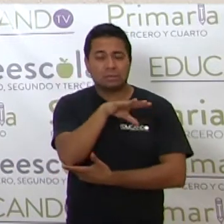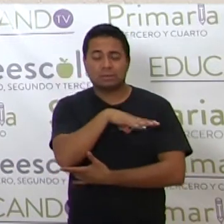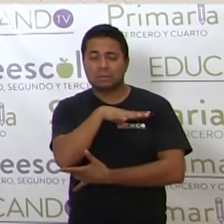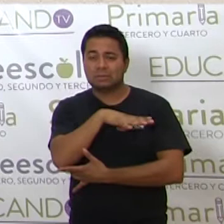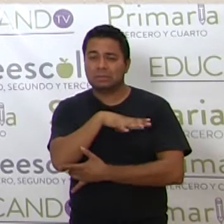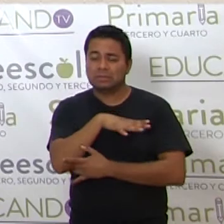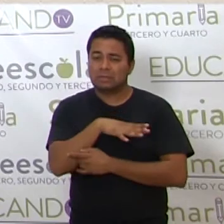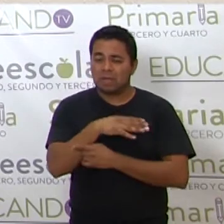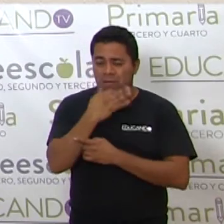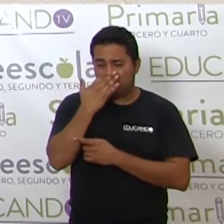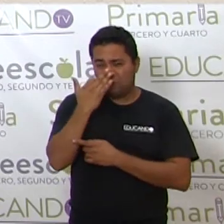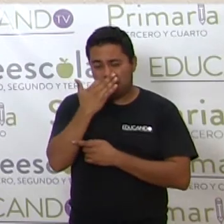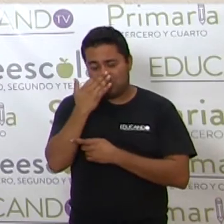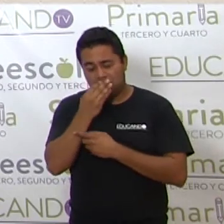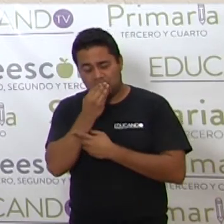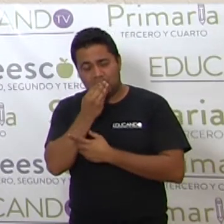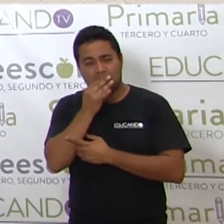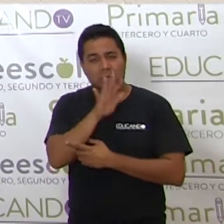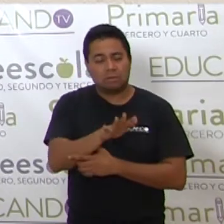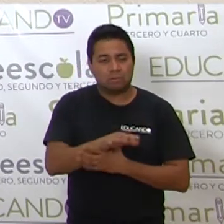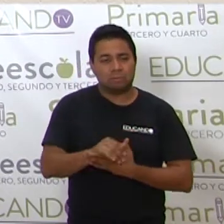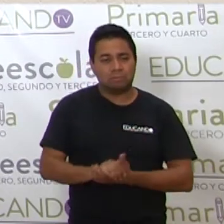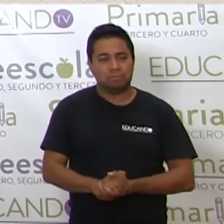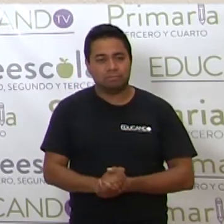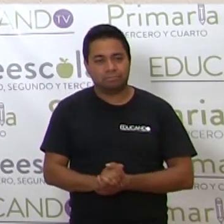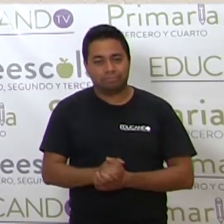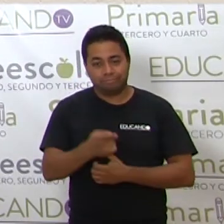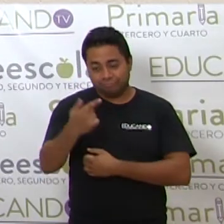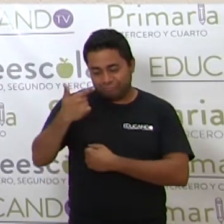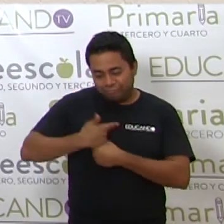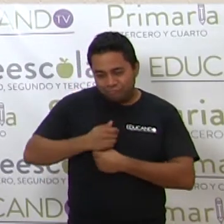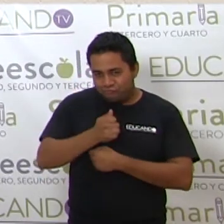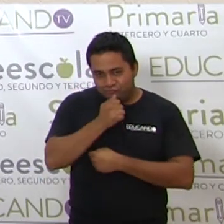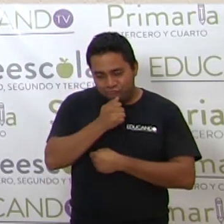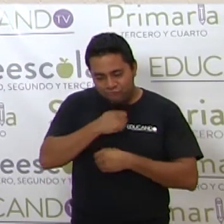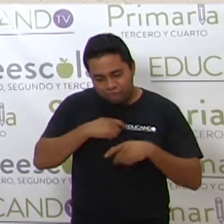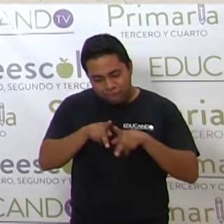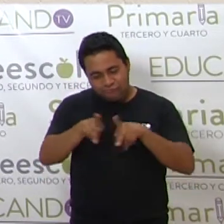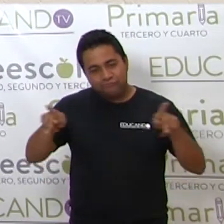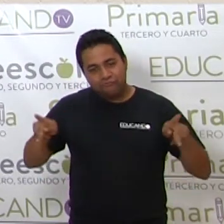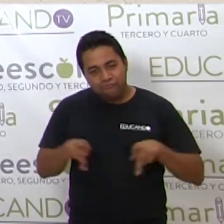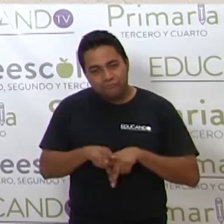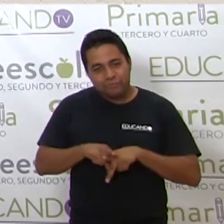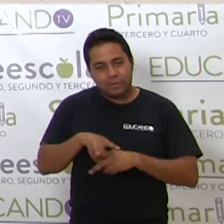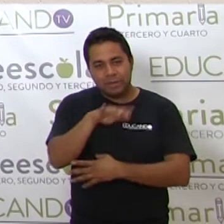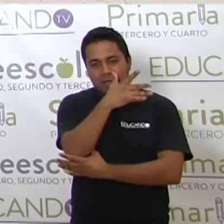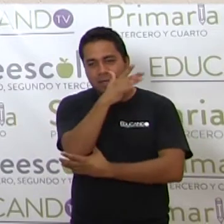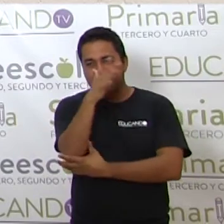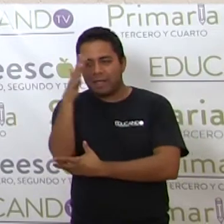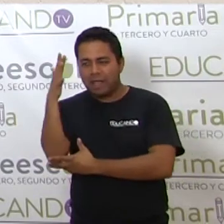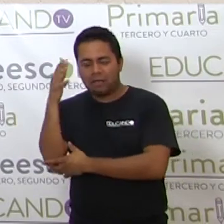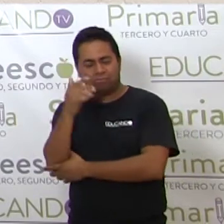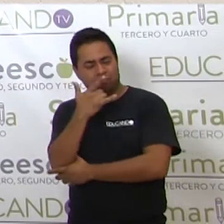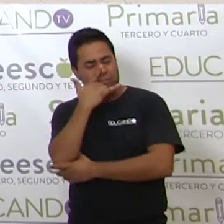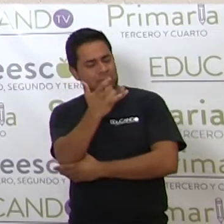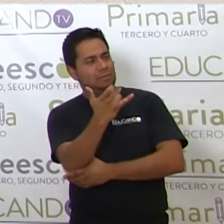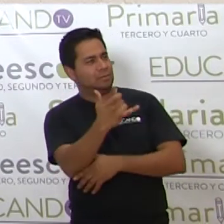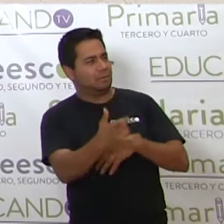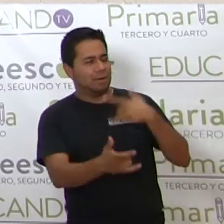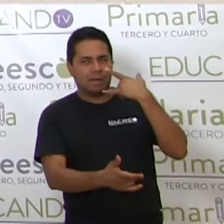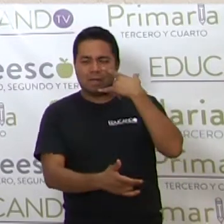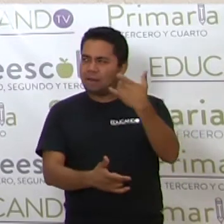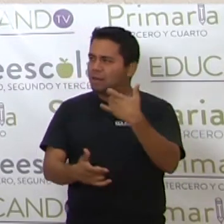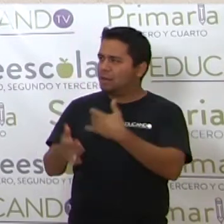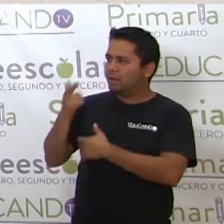bellas flores es que no conocen el mío y los árboles más raros de un parque de